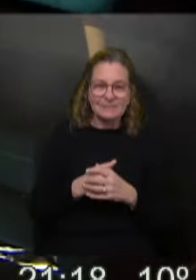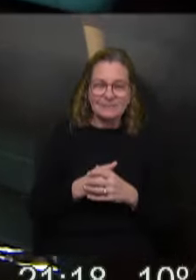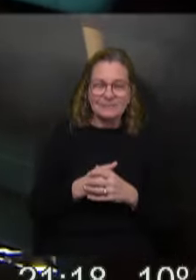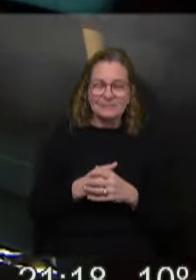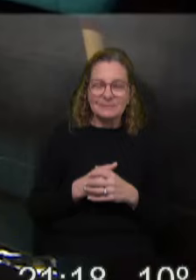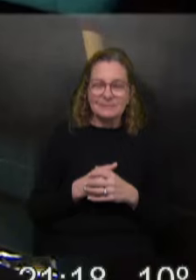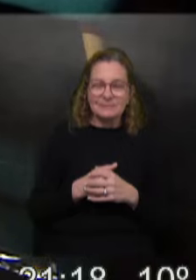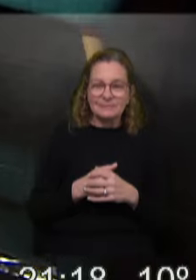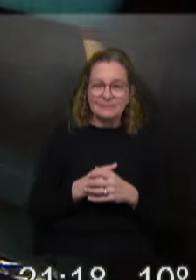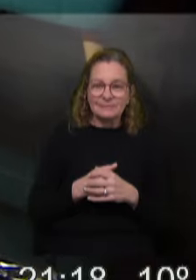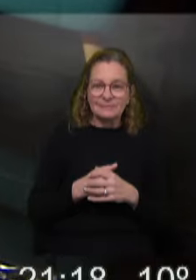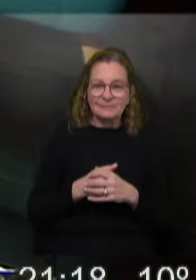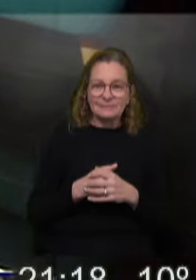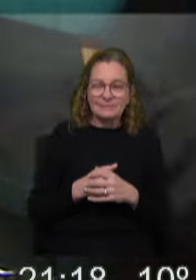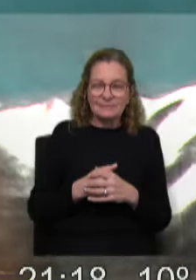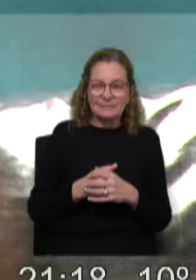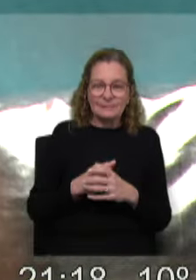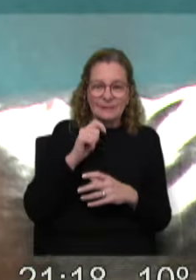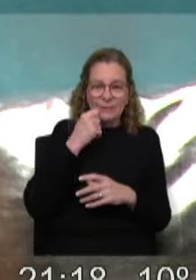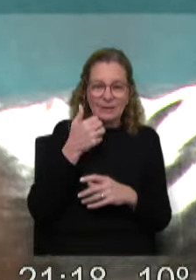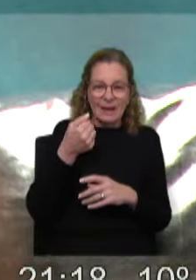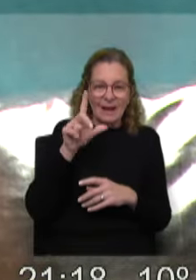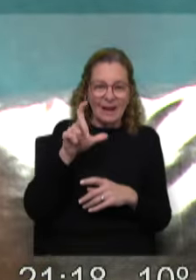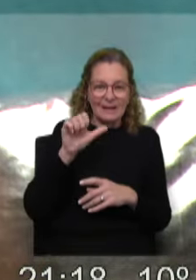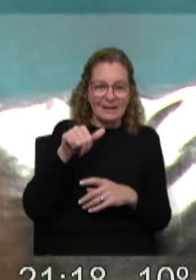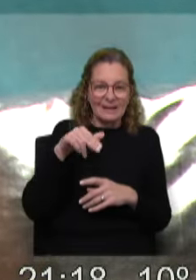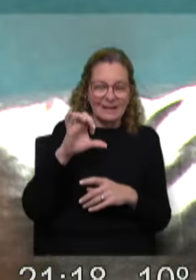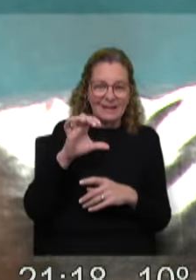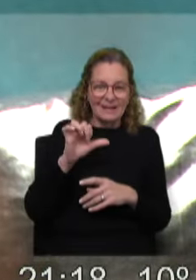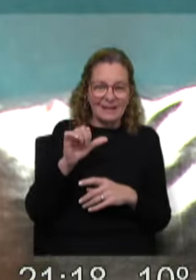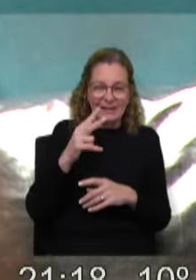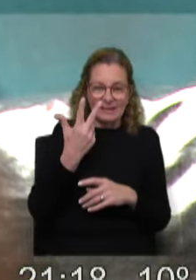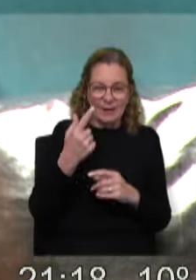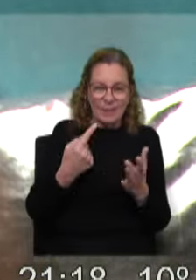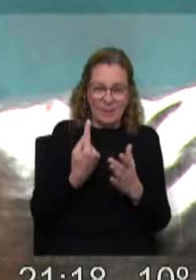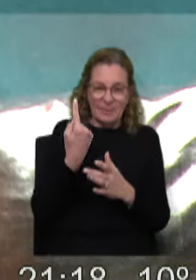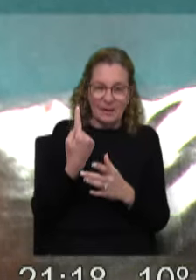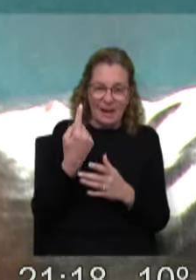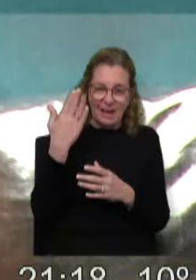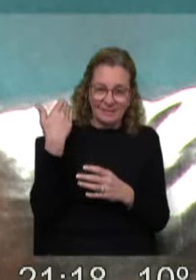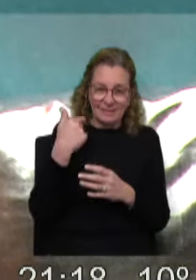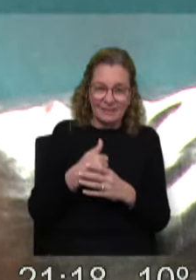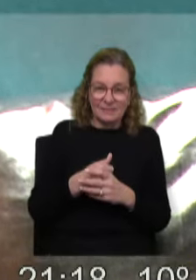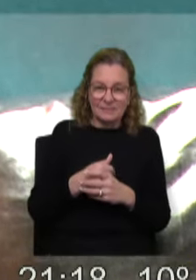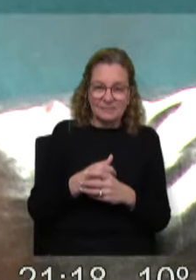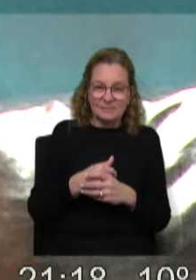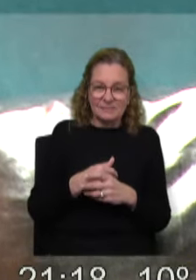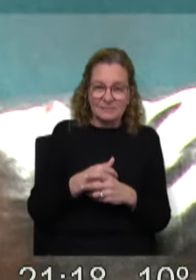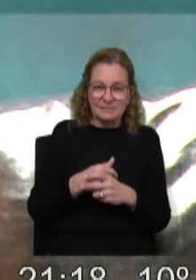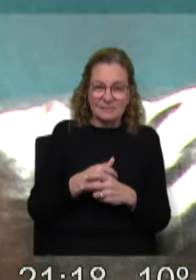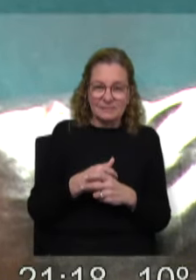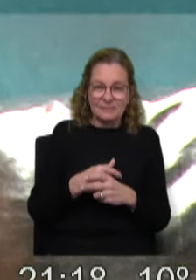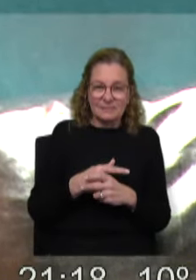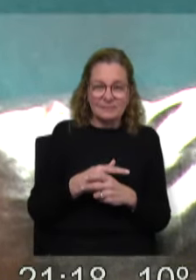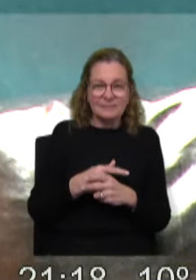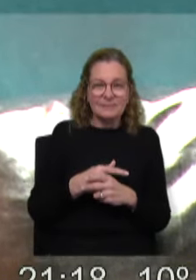Gracias. Fan de Alien también. ¿Sí? Tremendo. Wow. Fan de Alien. Sí. Las tres primeras, que eran el momento... En que le hablaba también,